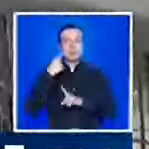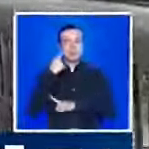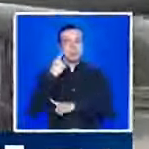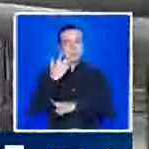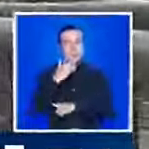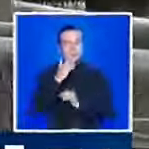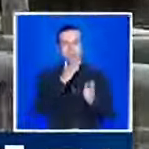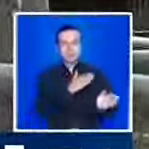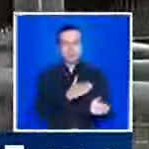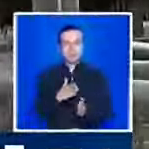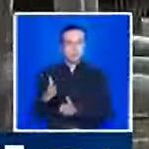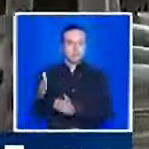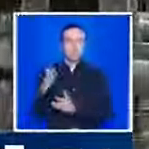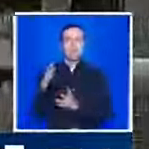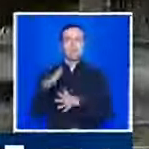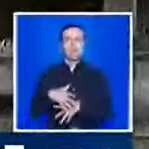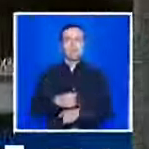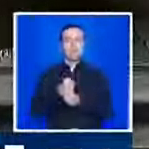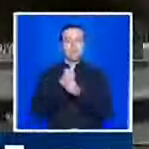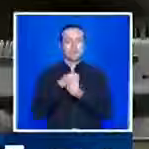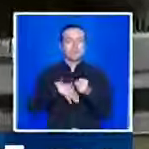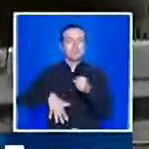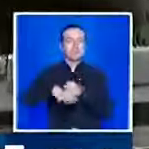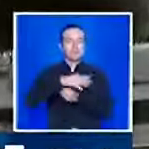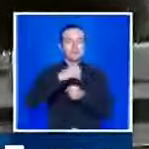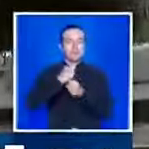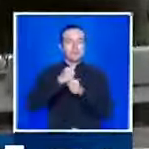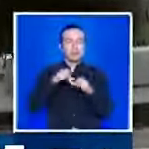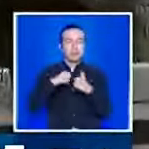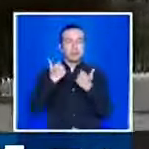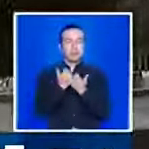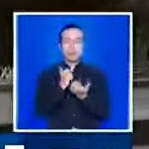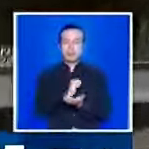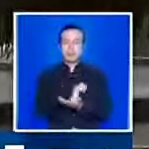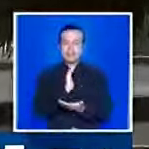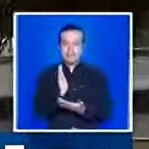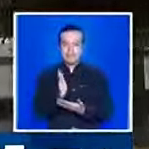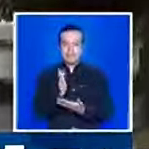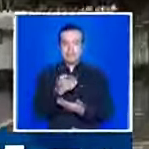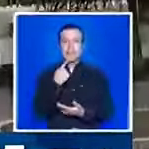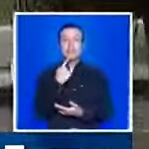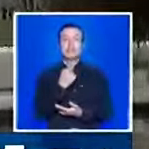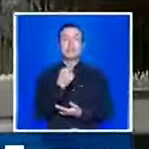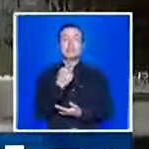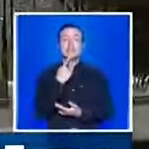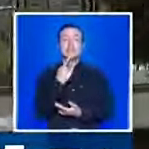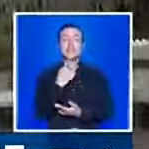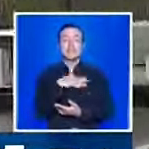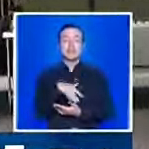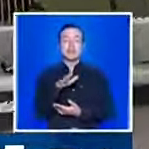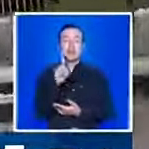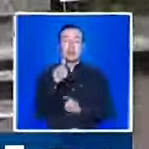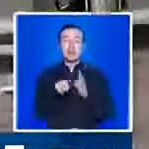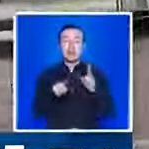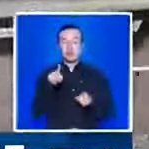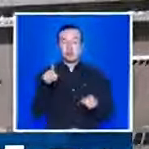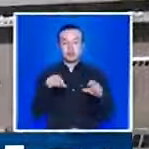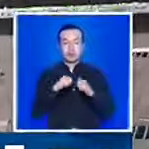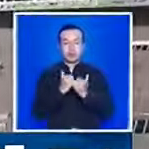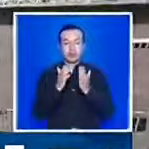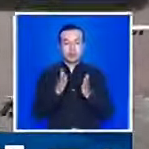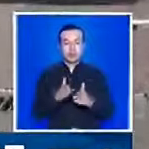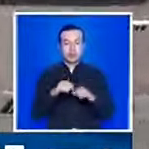del orden. Hay un dispositivo de seguridad alrededor de la Asamblea Nacional y nos dicen que por acá ingresarán algunos de los